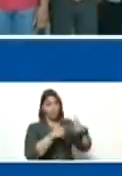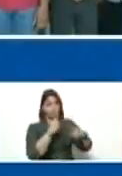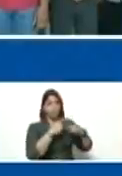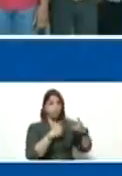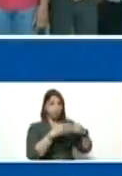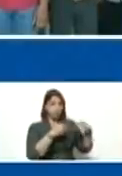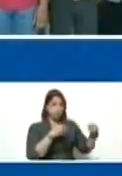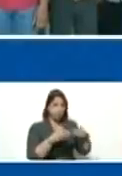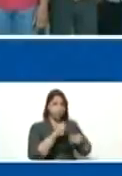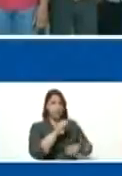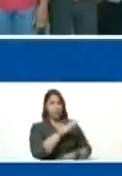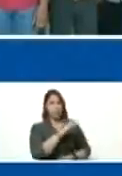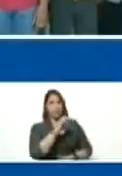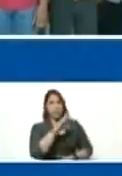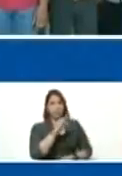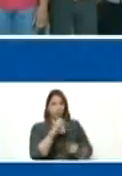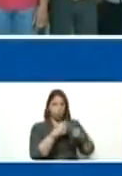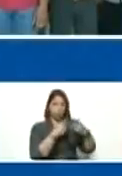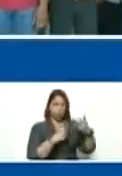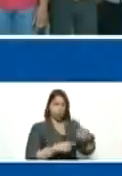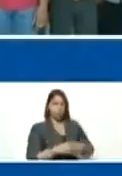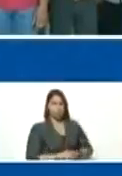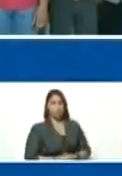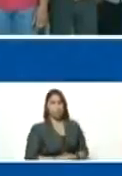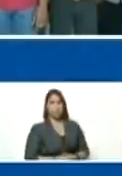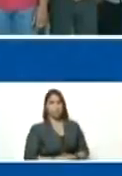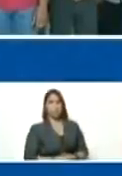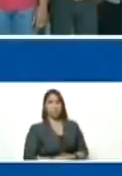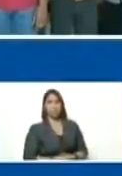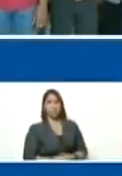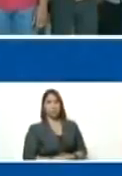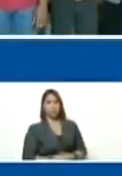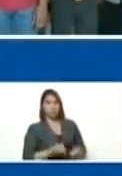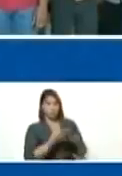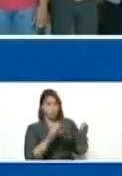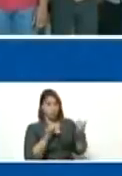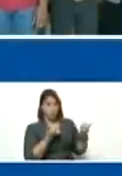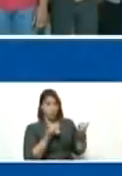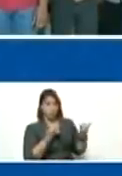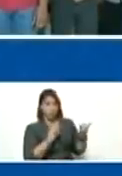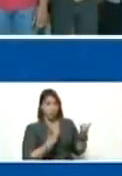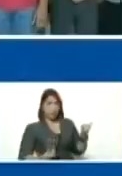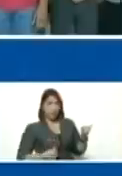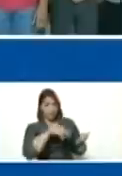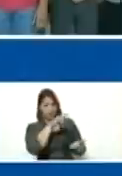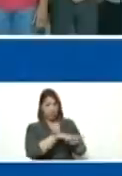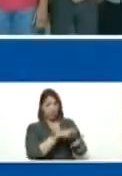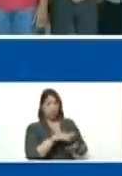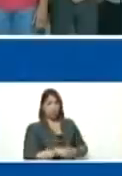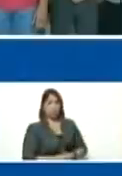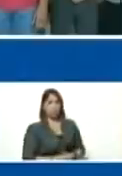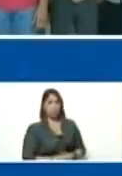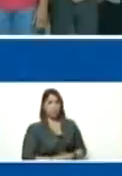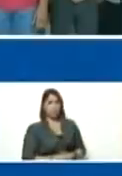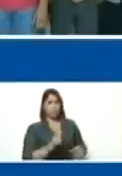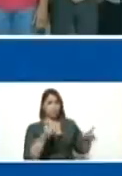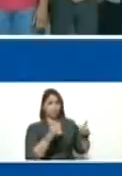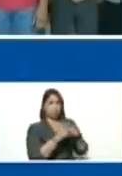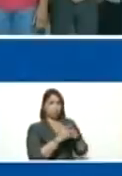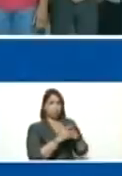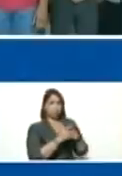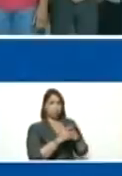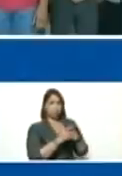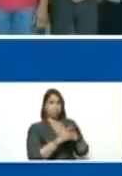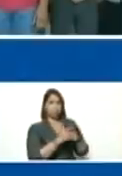aluminio, acero, etcétera. Y usted recientemente, presidente, aprobó la reducción del encaje